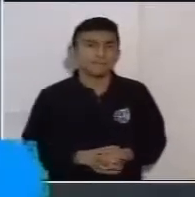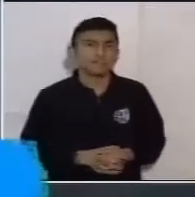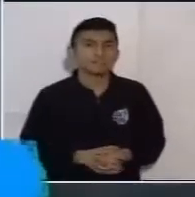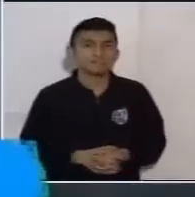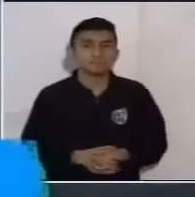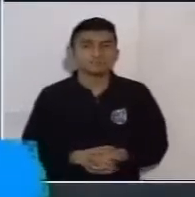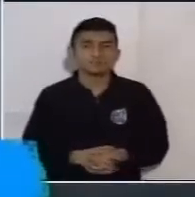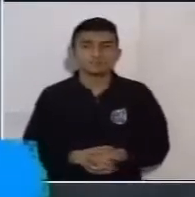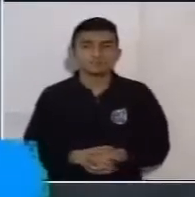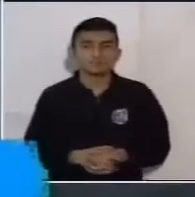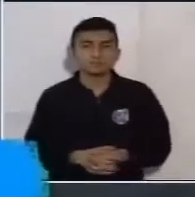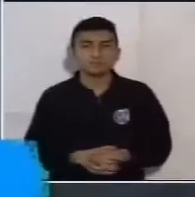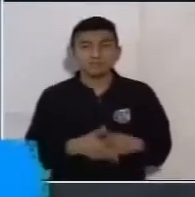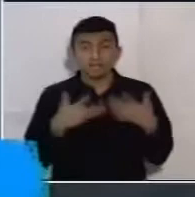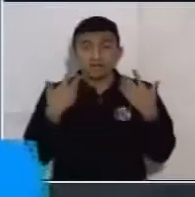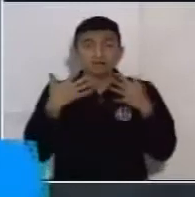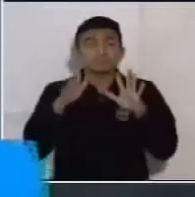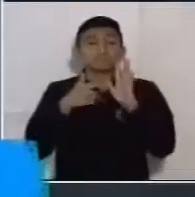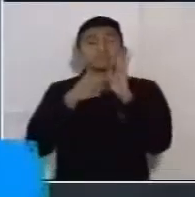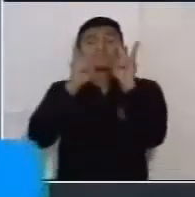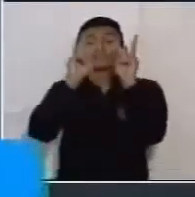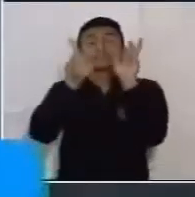El día anterior